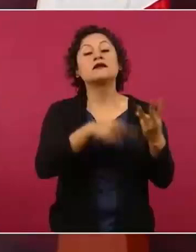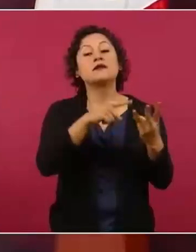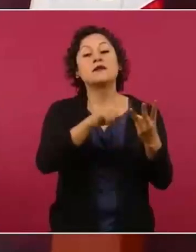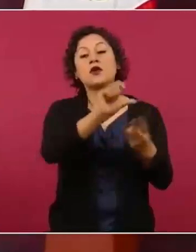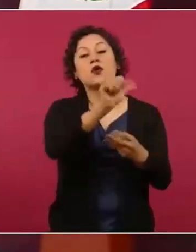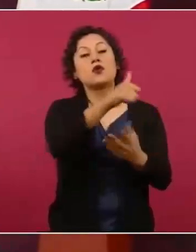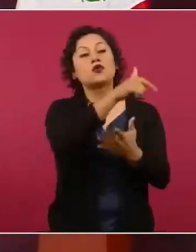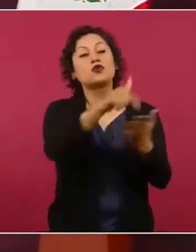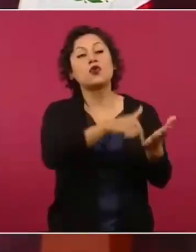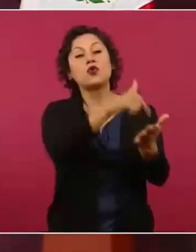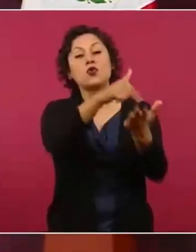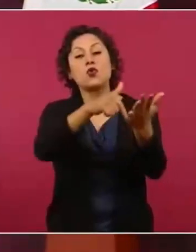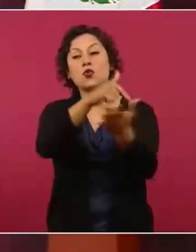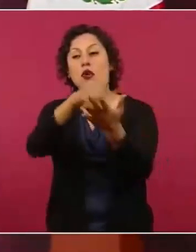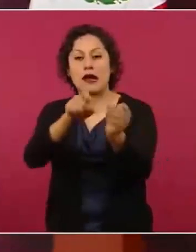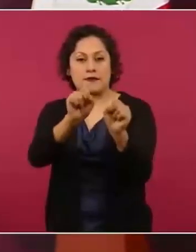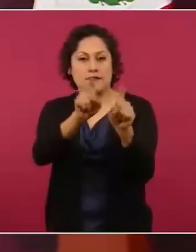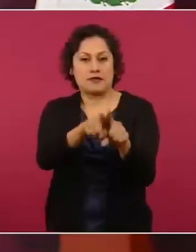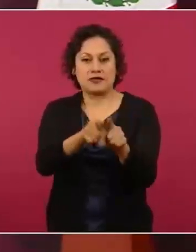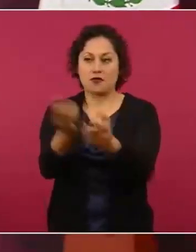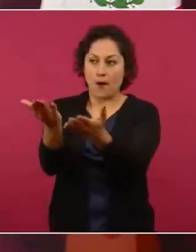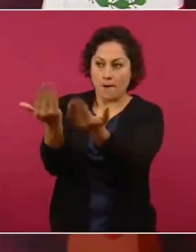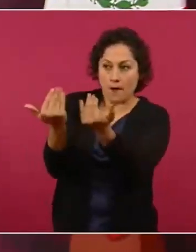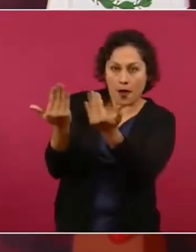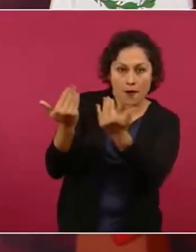donde supuestamente